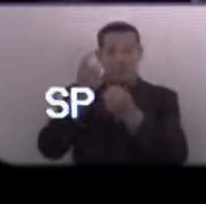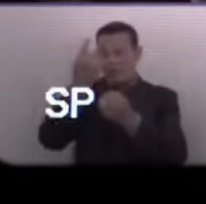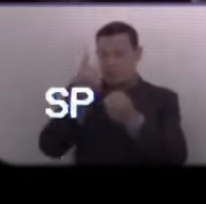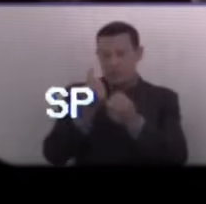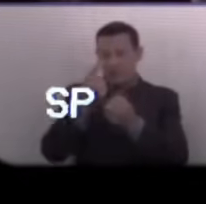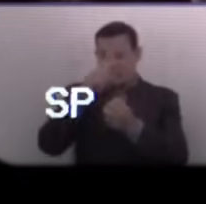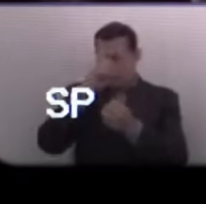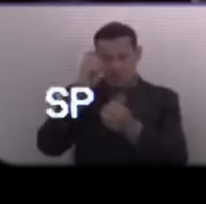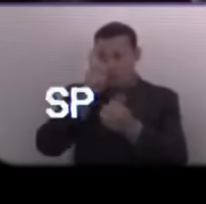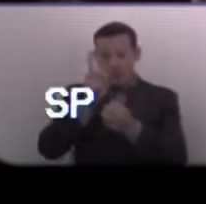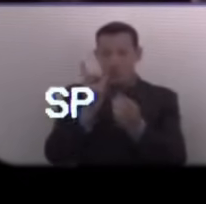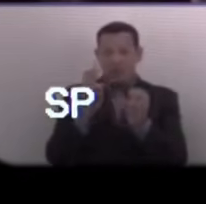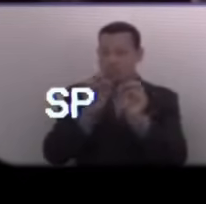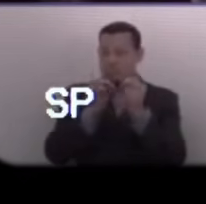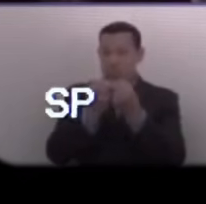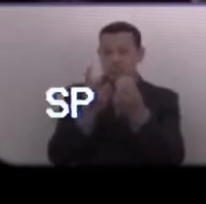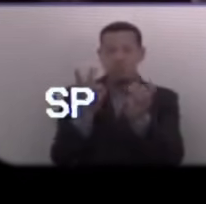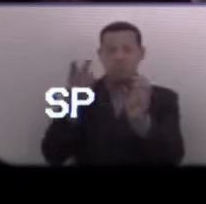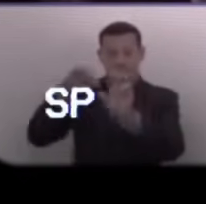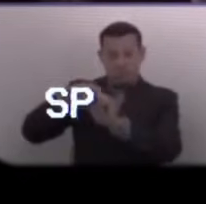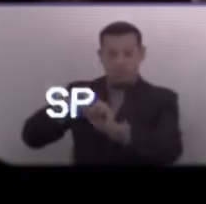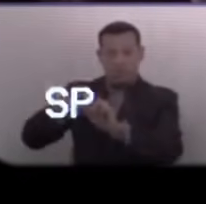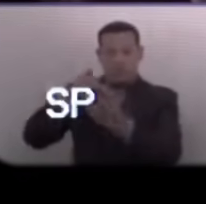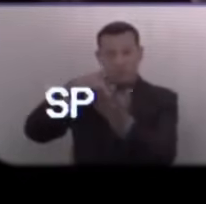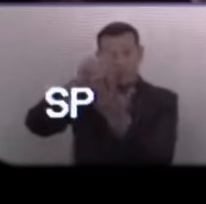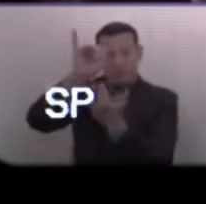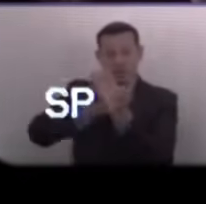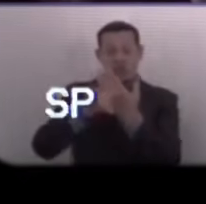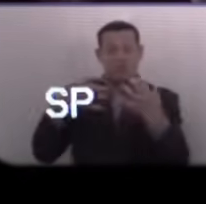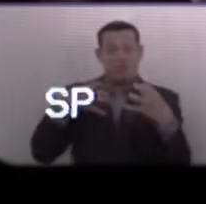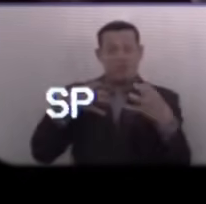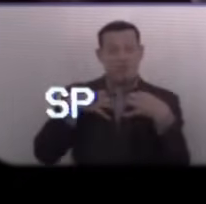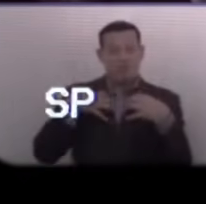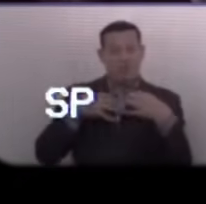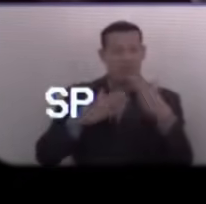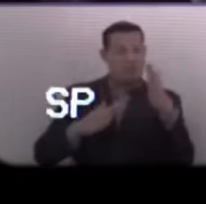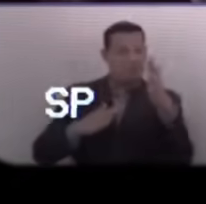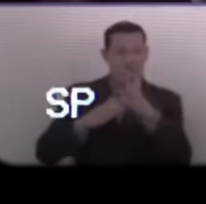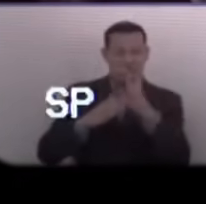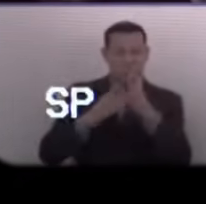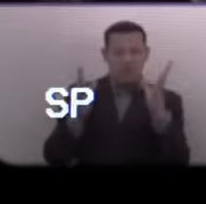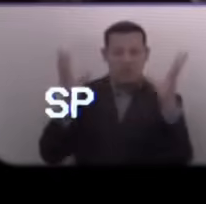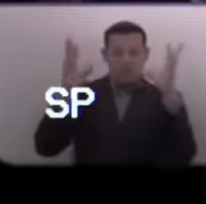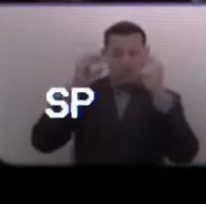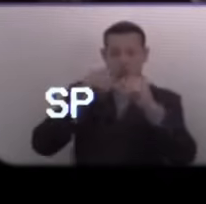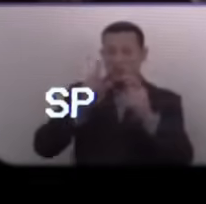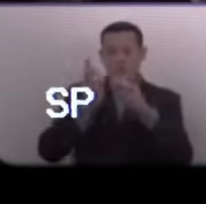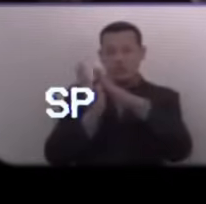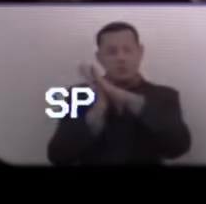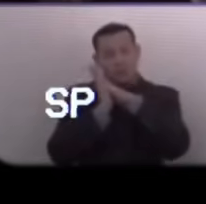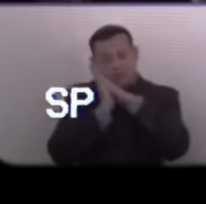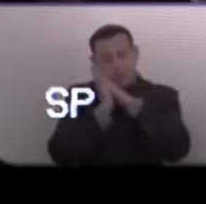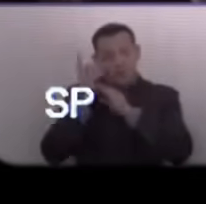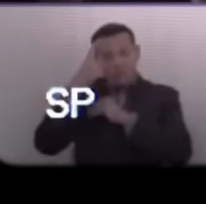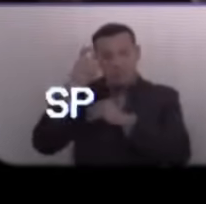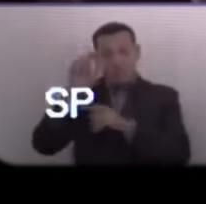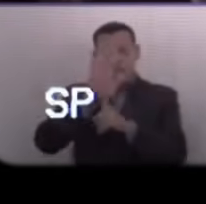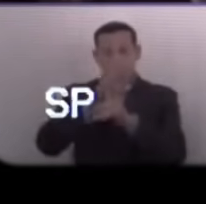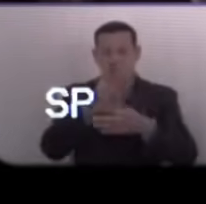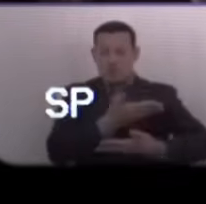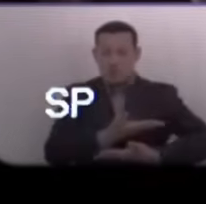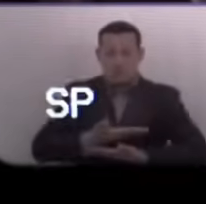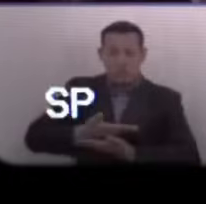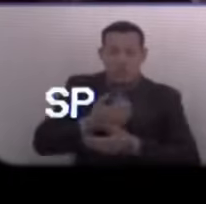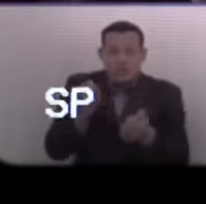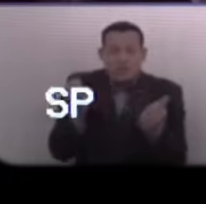a restituirles lo que han perdido, su proyecto de vida truncado, sus noches sin dormir pensando que sus hijos están